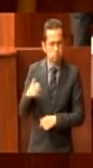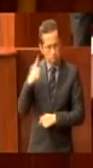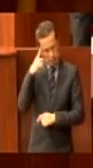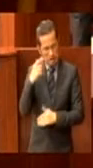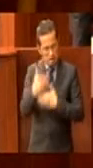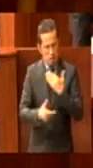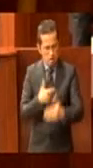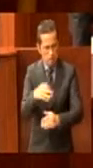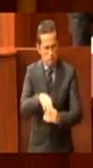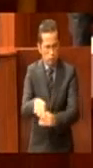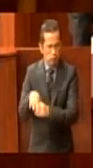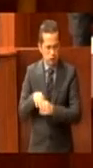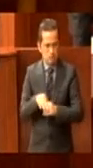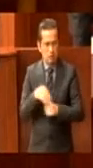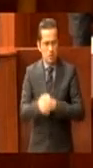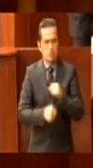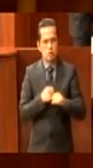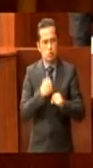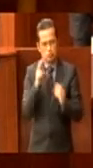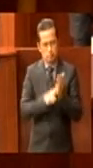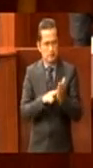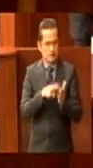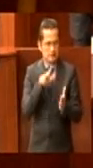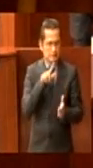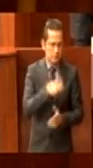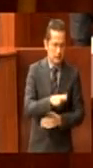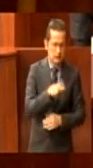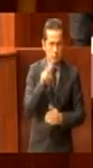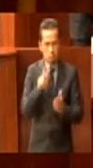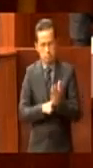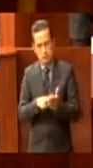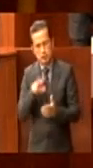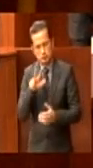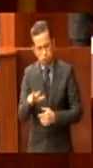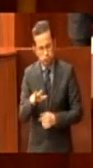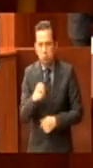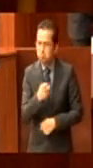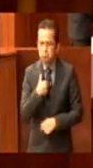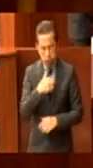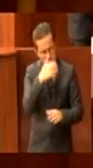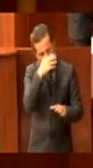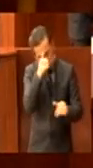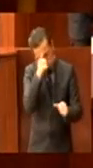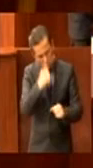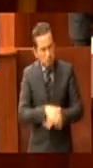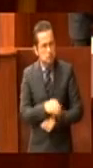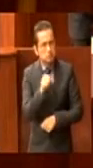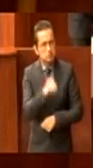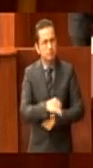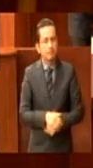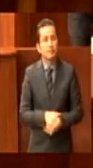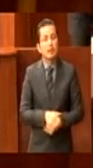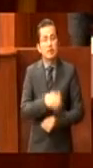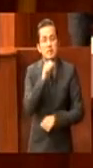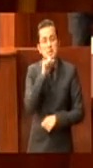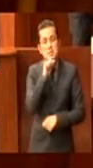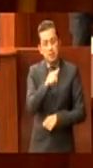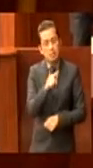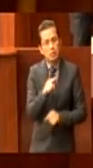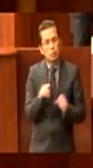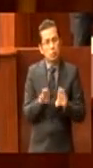proceso electoral 2017 2018 y que incluso el estado en el cual